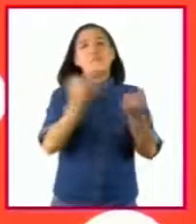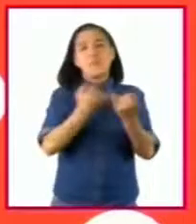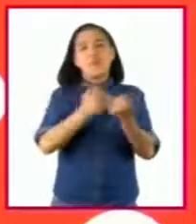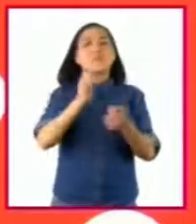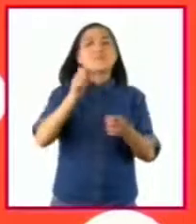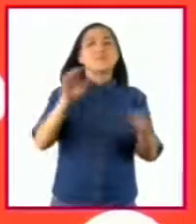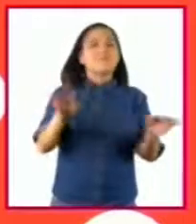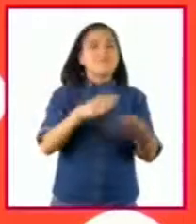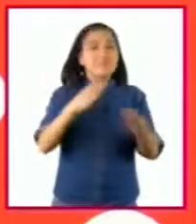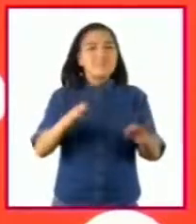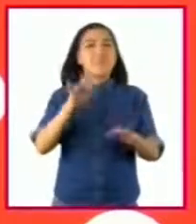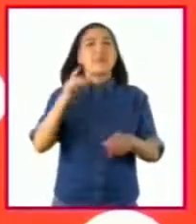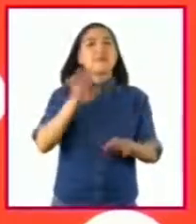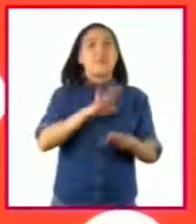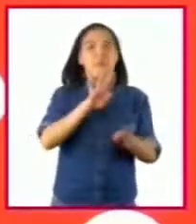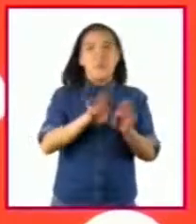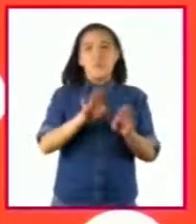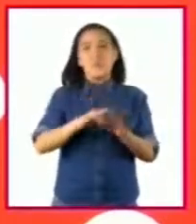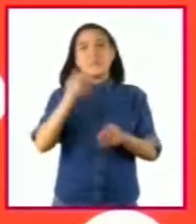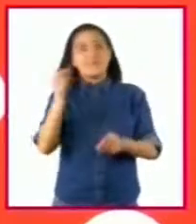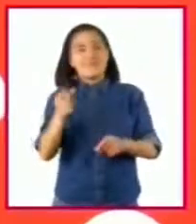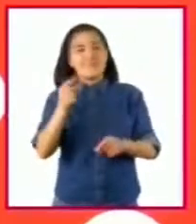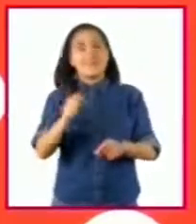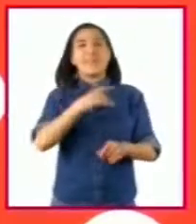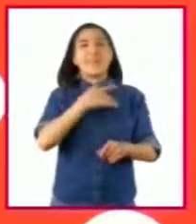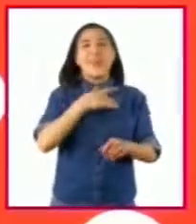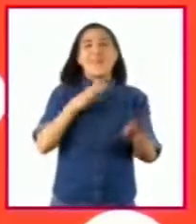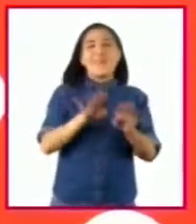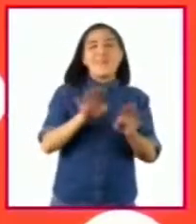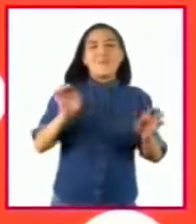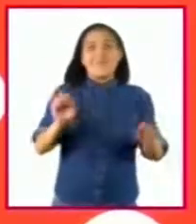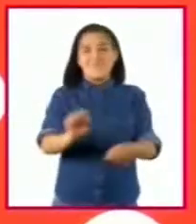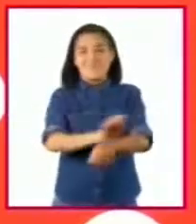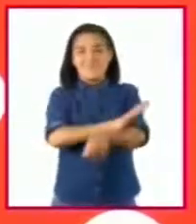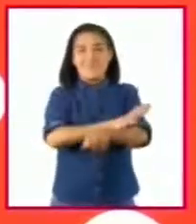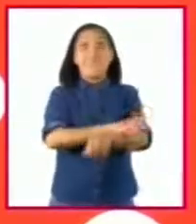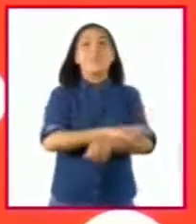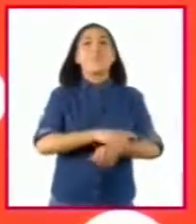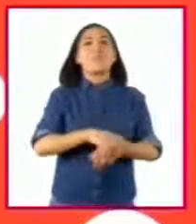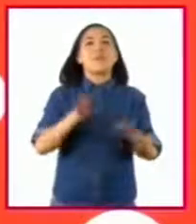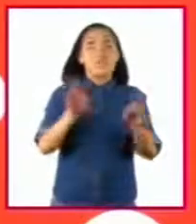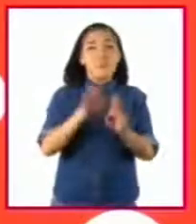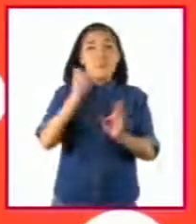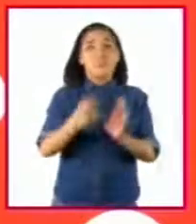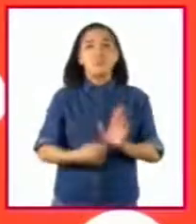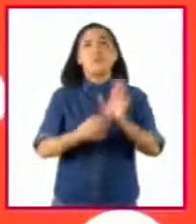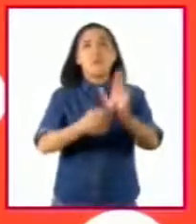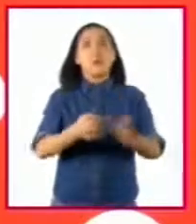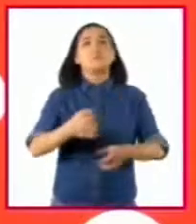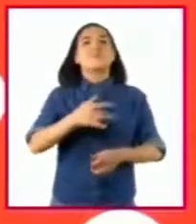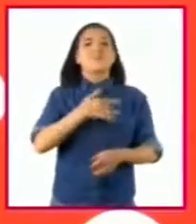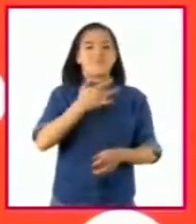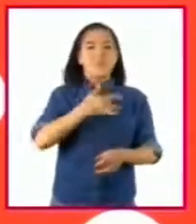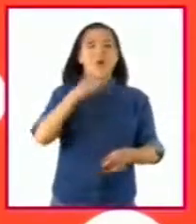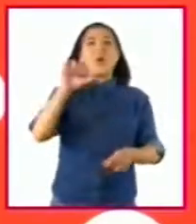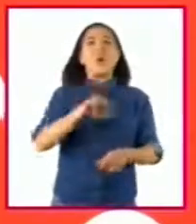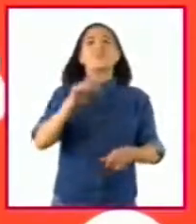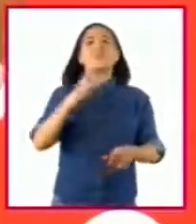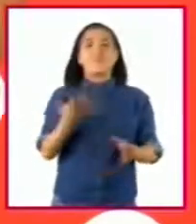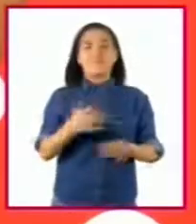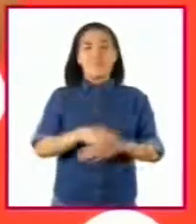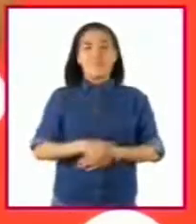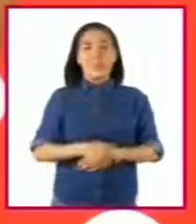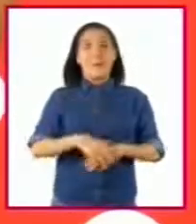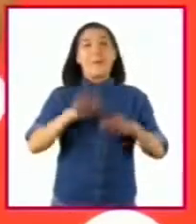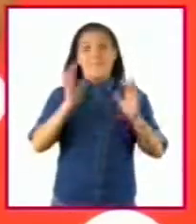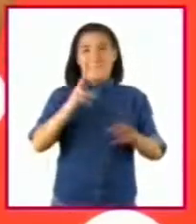música: ritmo, melodía y armonía. Con ayuda de estos elementos expresaremos cómo nos sentimos hoy. Vamos